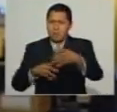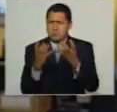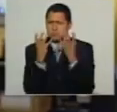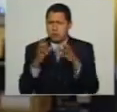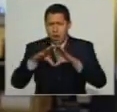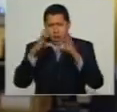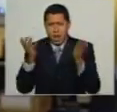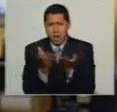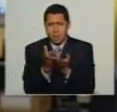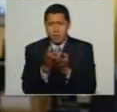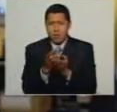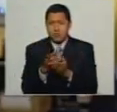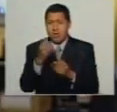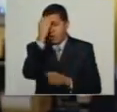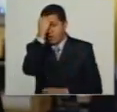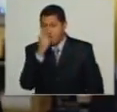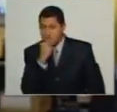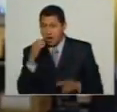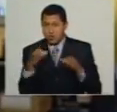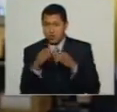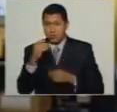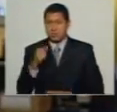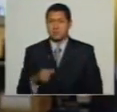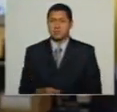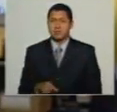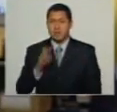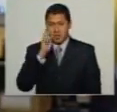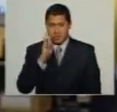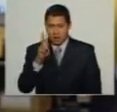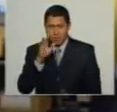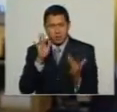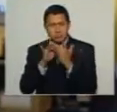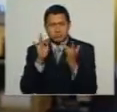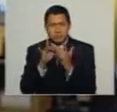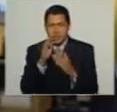el mundo contra la FARC y contra los grupos terroristas. Vamos a enlazar precisamente en directo a esta hora con...